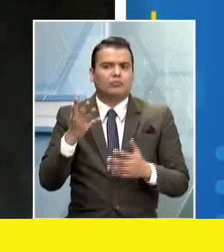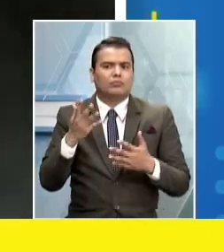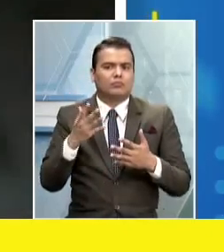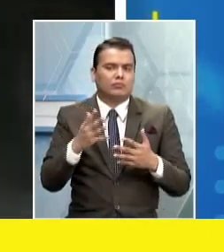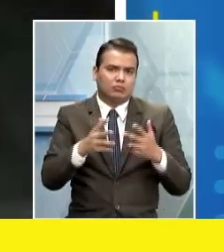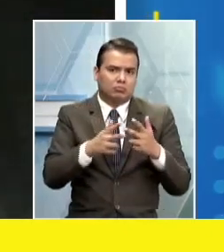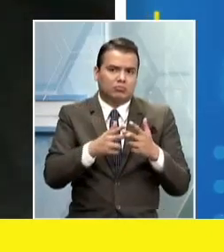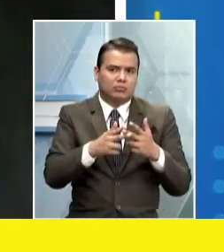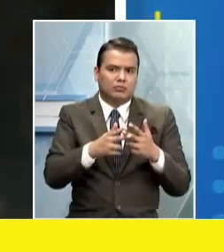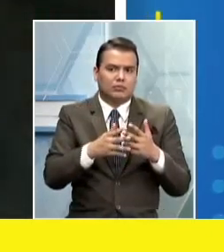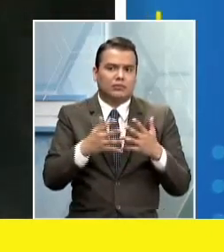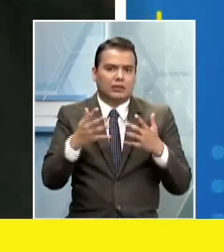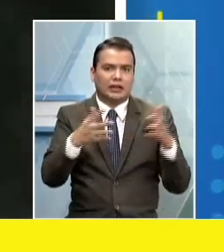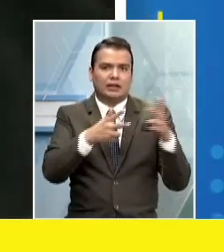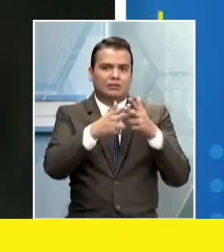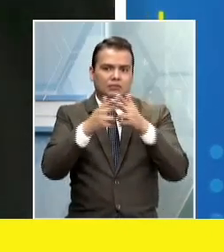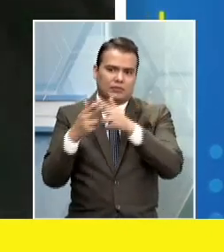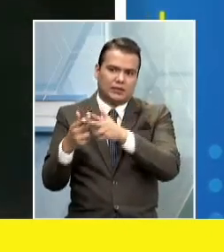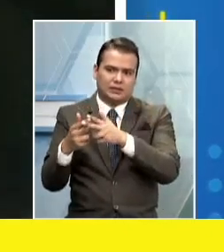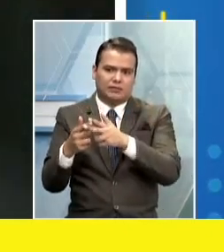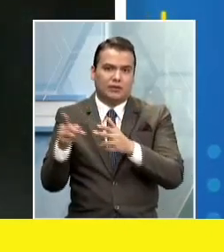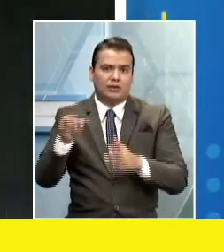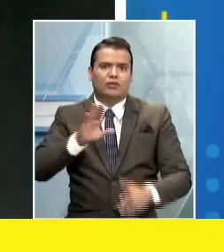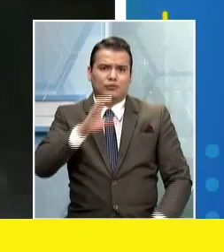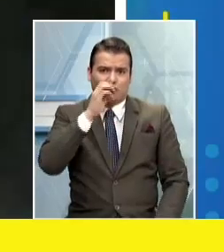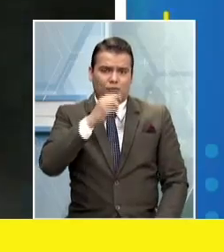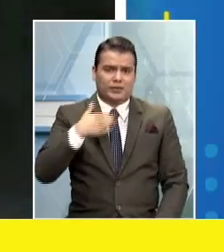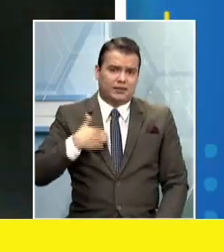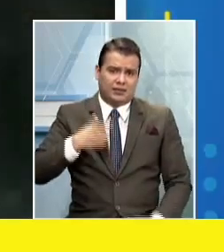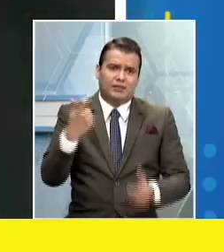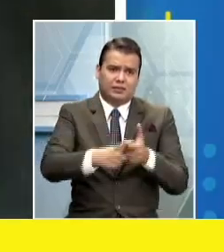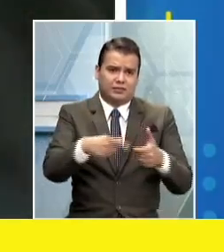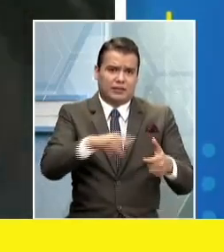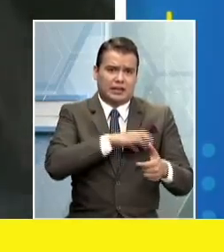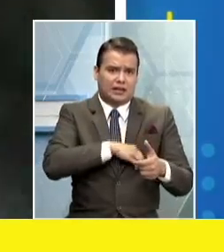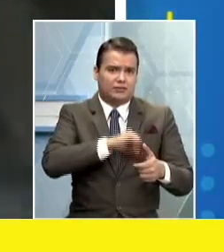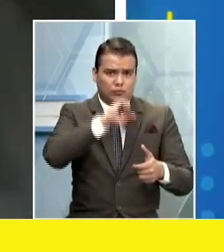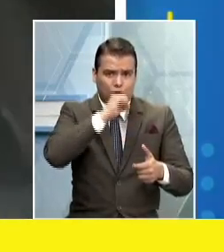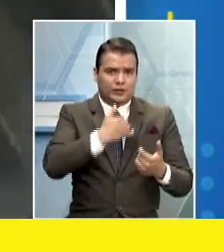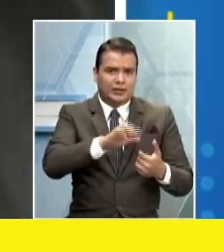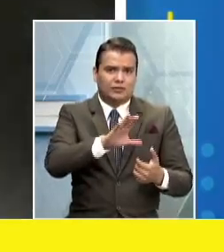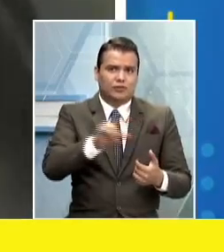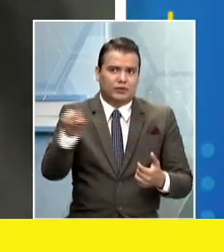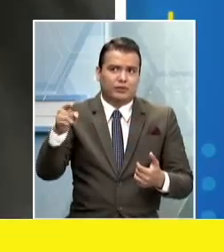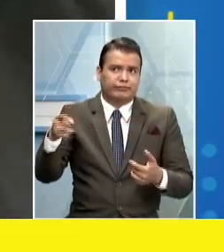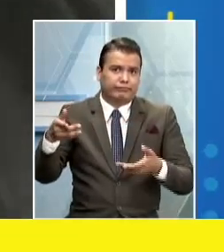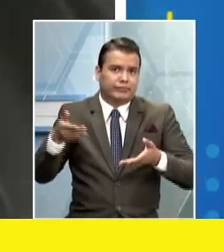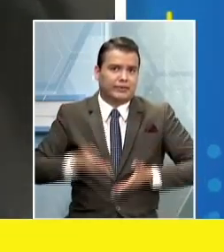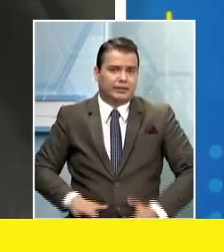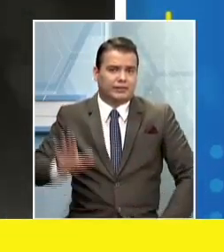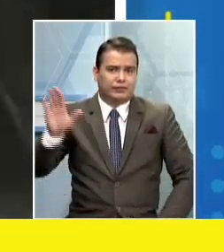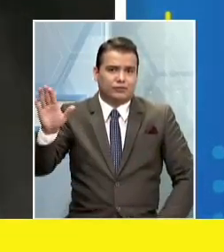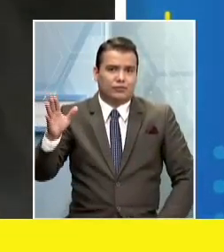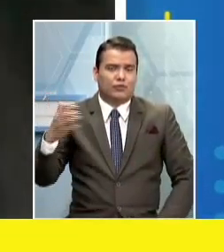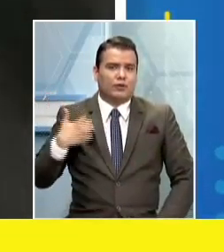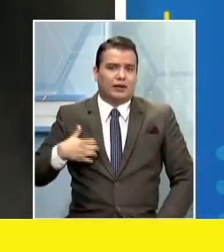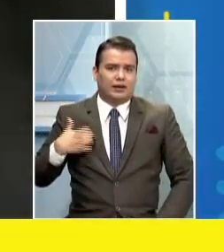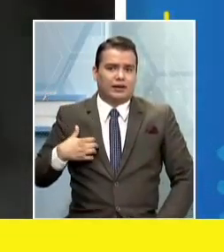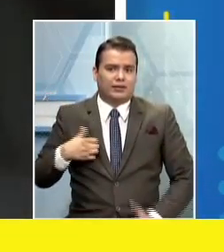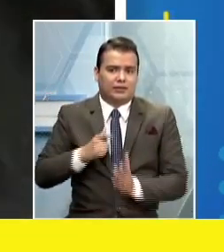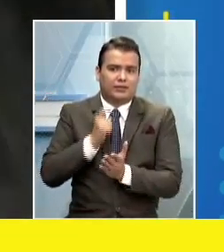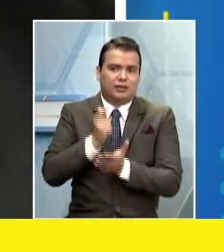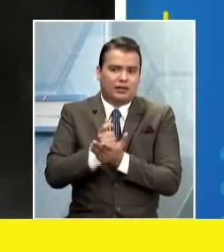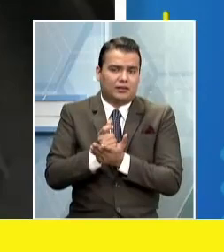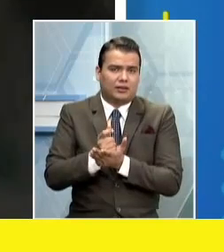pero es argentino, es de Buenos Aires y ha sido hincha del River desde que es un